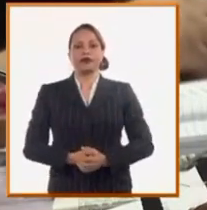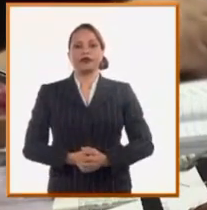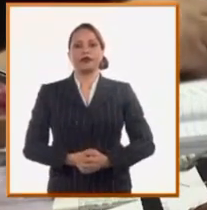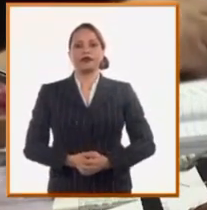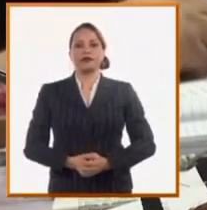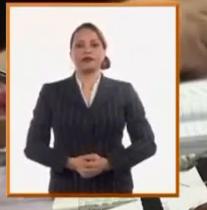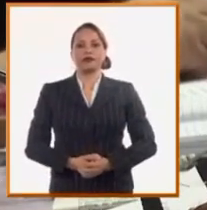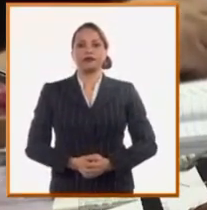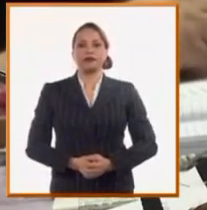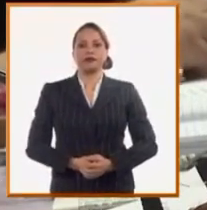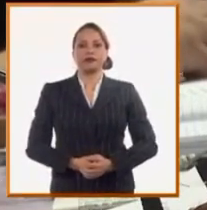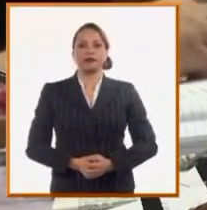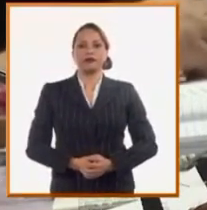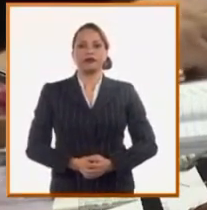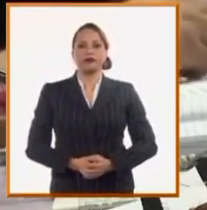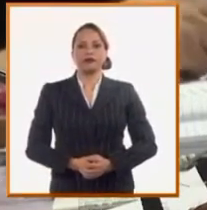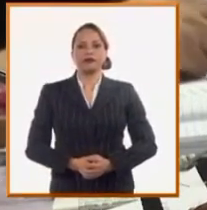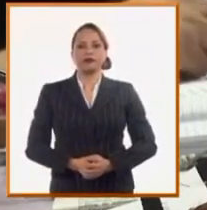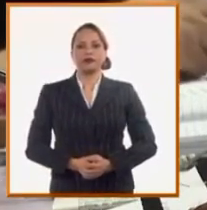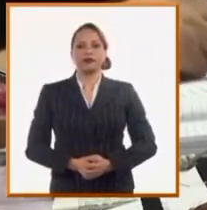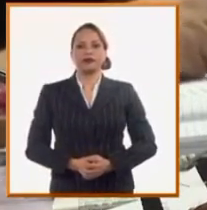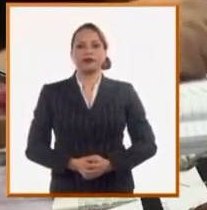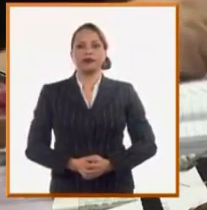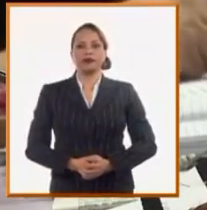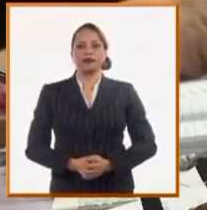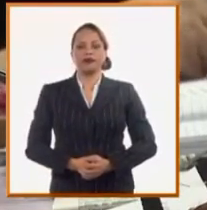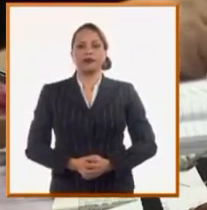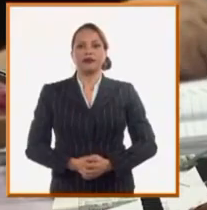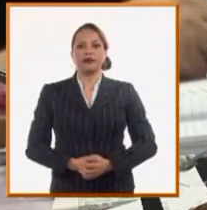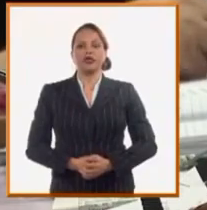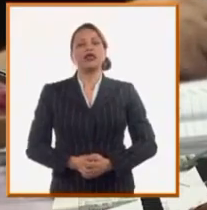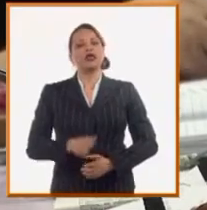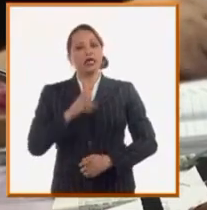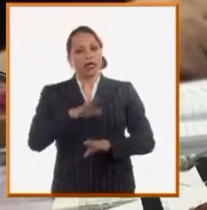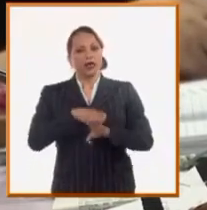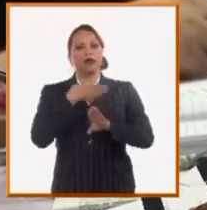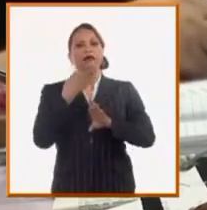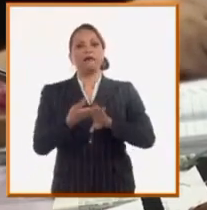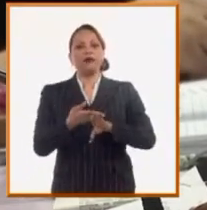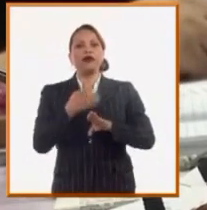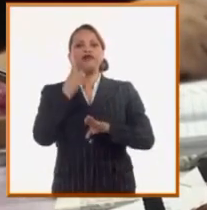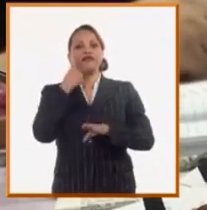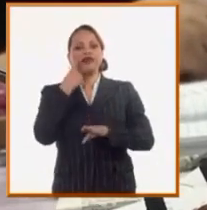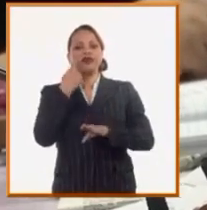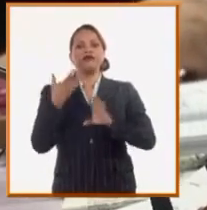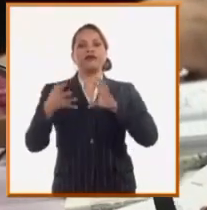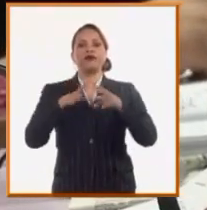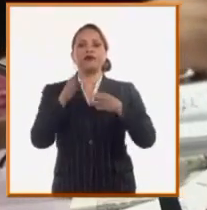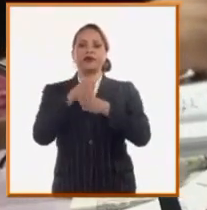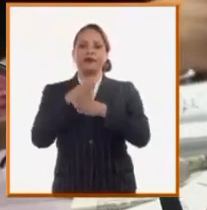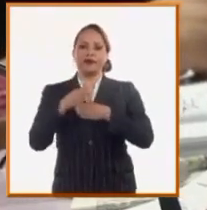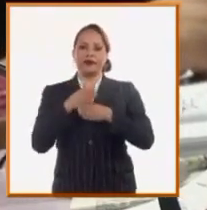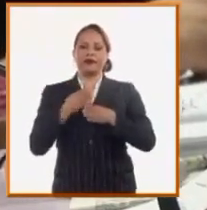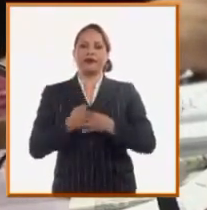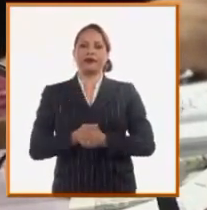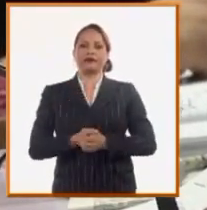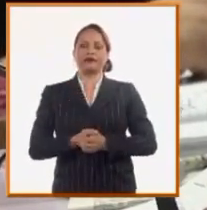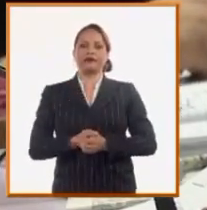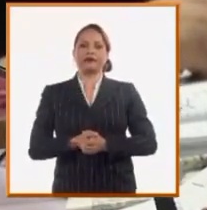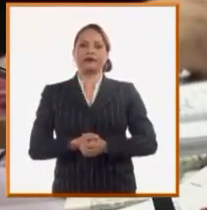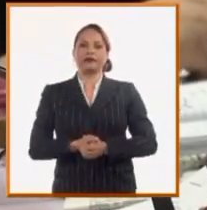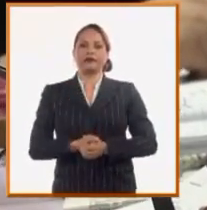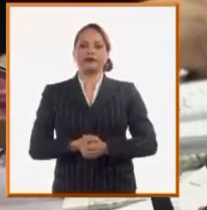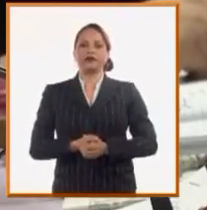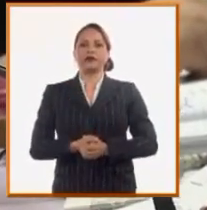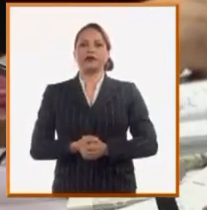y en ese sentido entonces poder hacer la mirada diferenciada que estamos haciendo. De lo contrario,